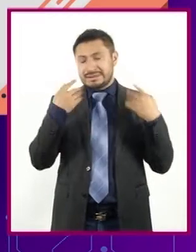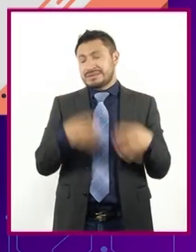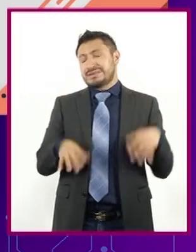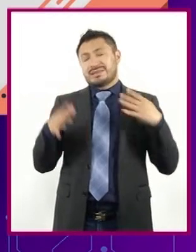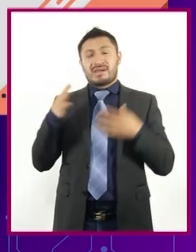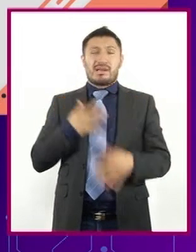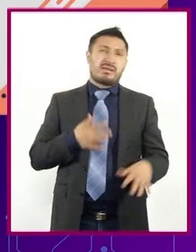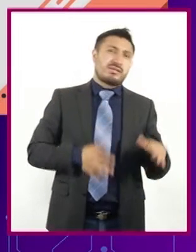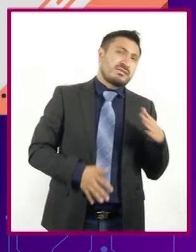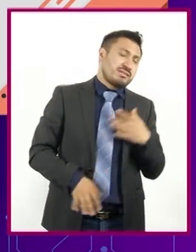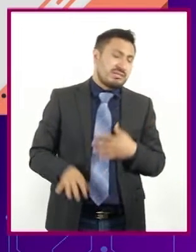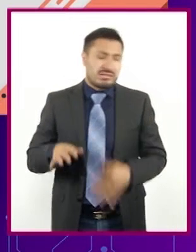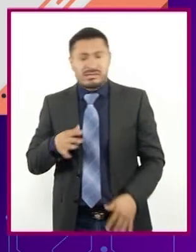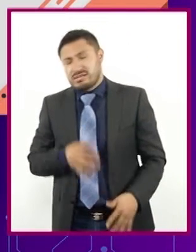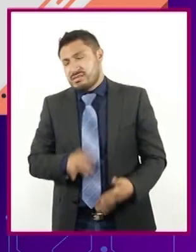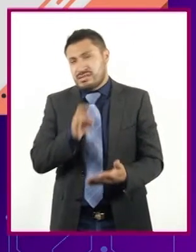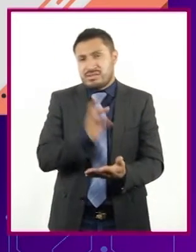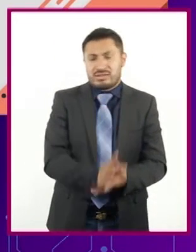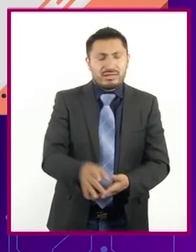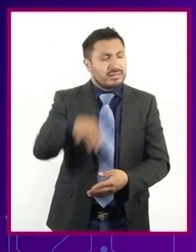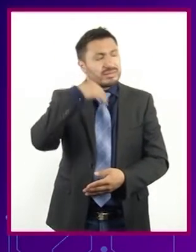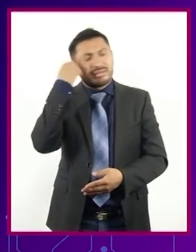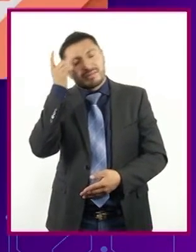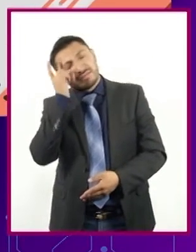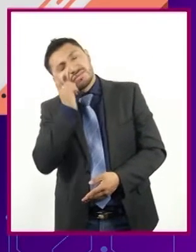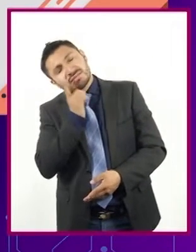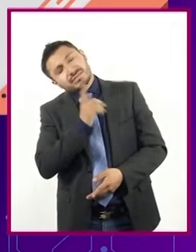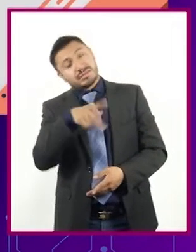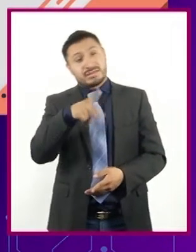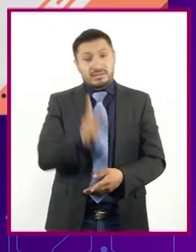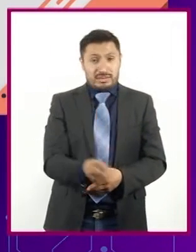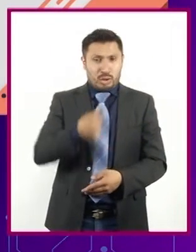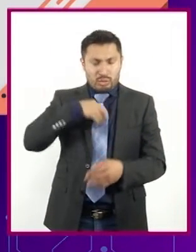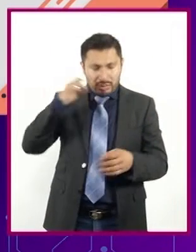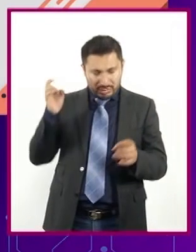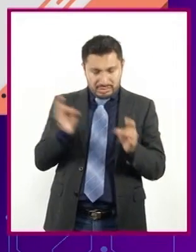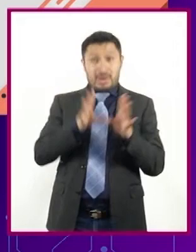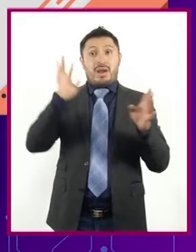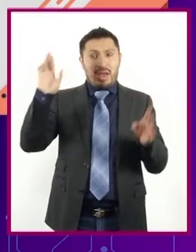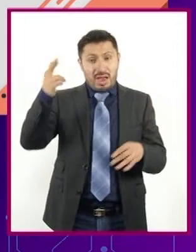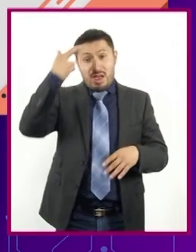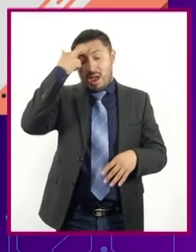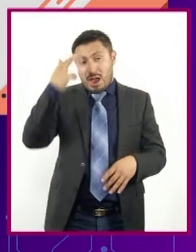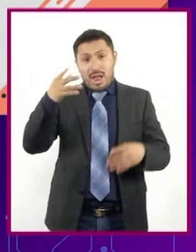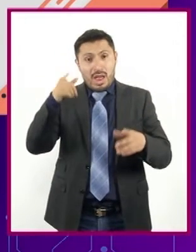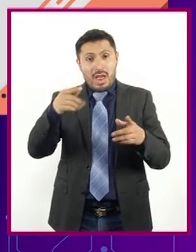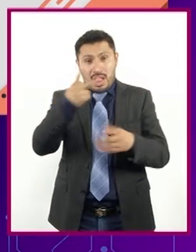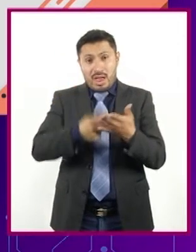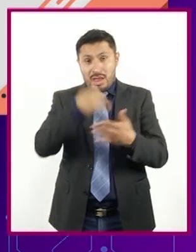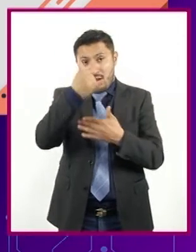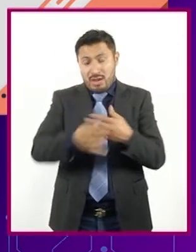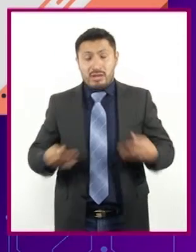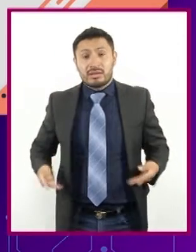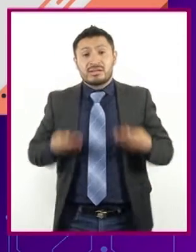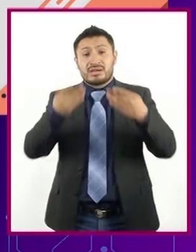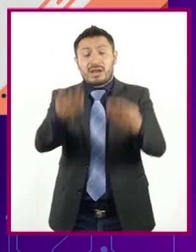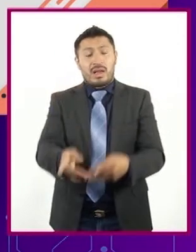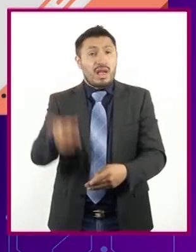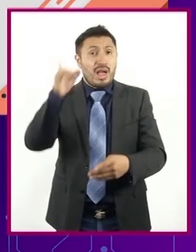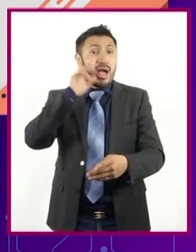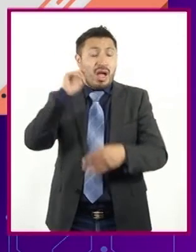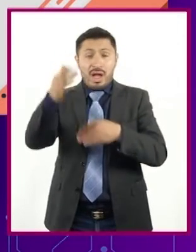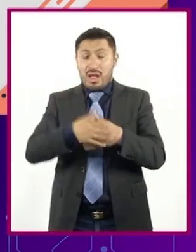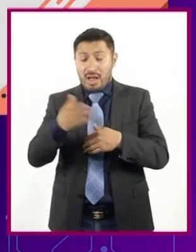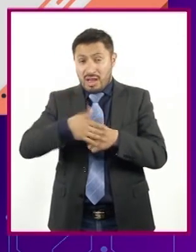tan cansada que solo pensaba en dormir. Pero recordé que la entrega del proyecto tenía que realizarla al día